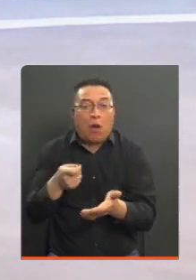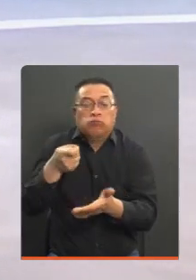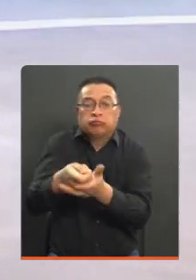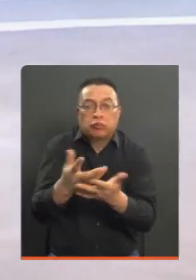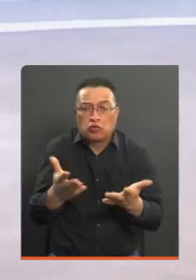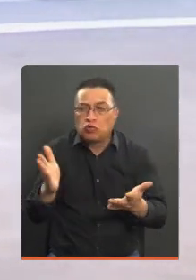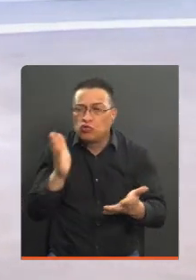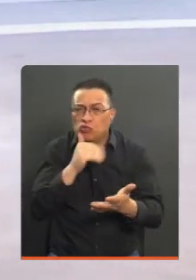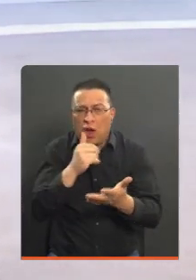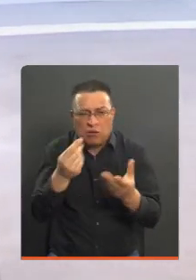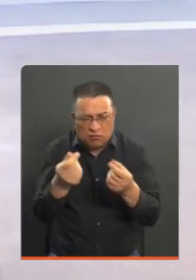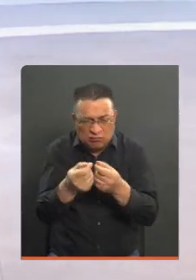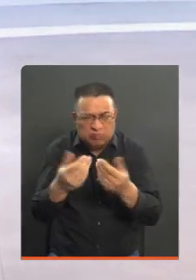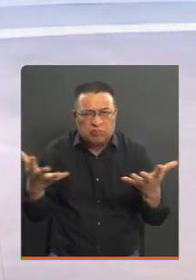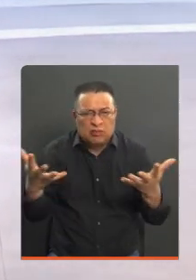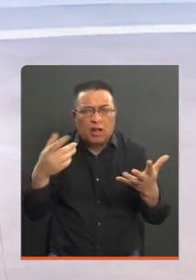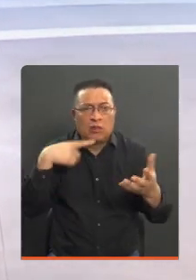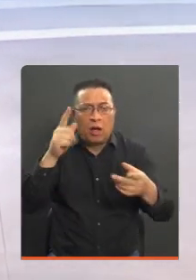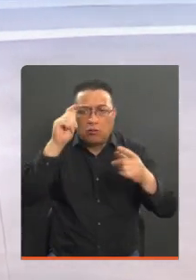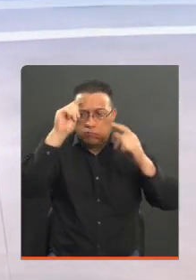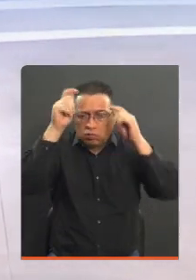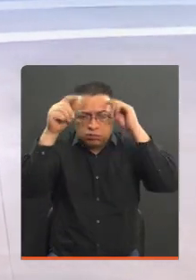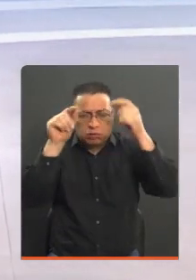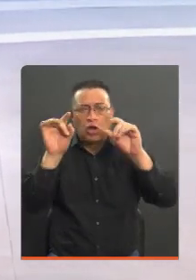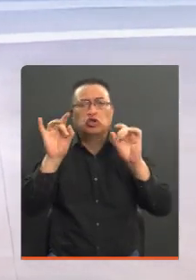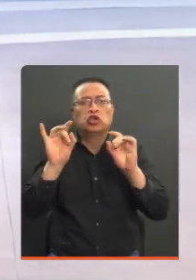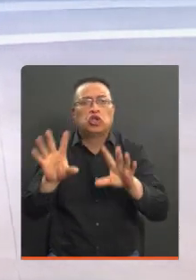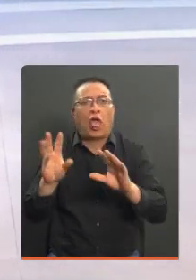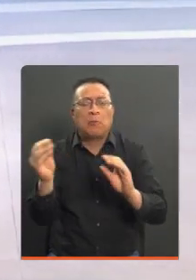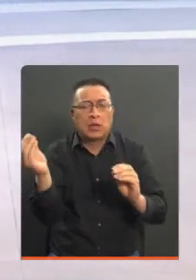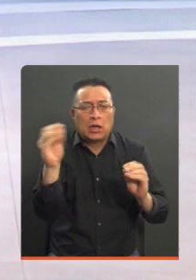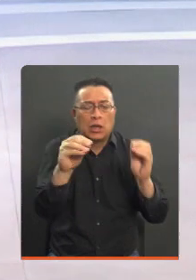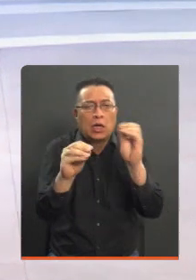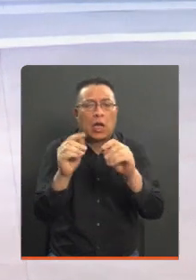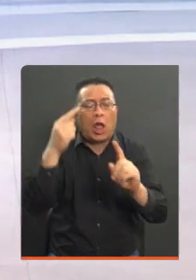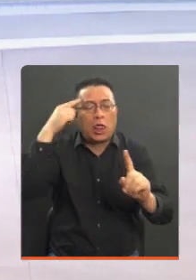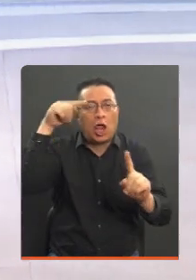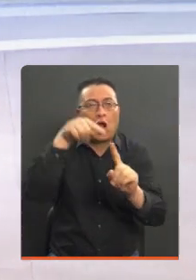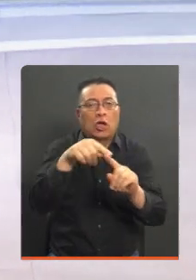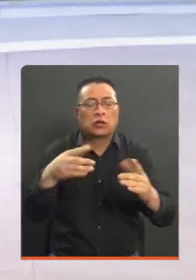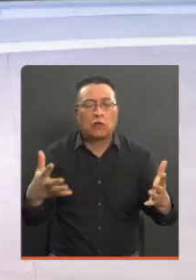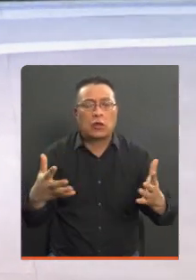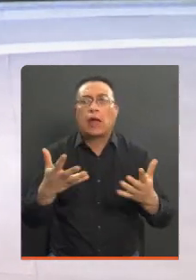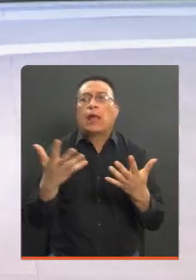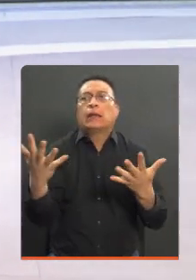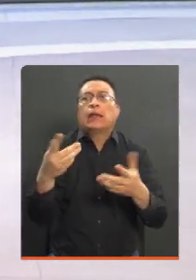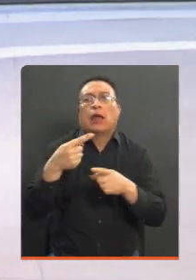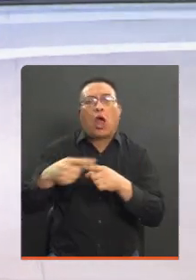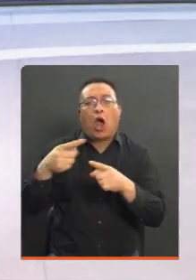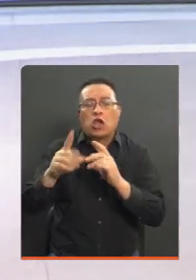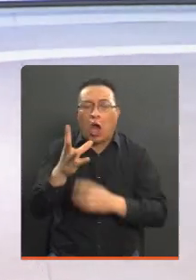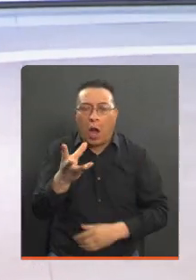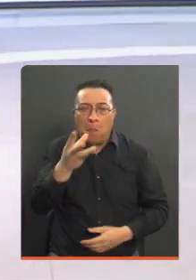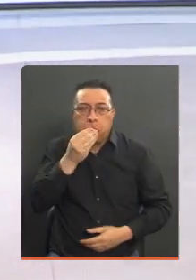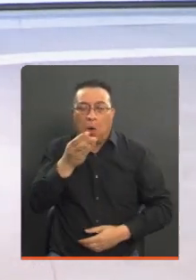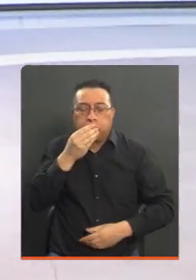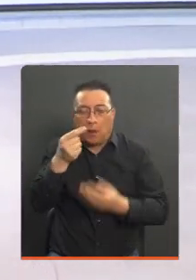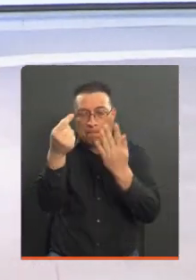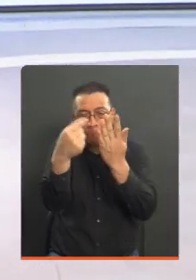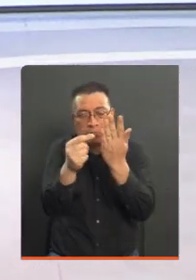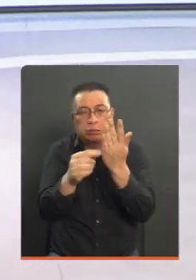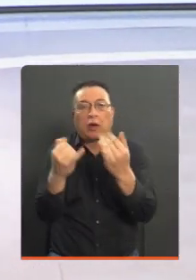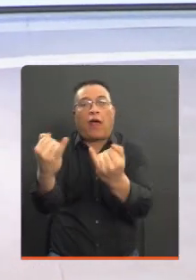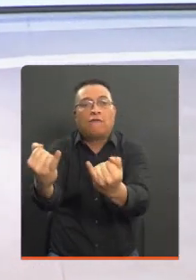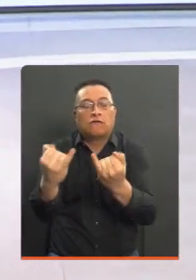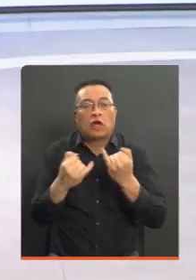que simplemente fueron creadas única y exclusivamente con ese fin. ¿Qué más escondían las rendiciones de